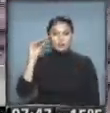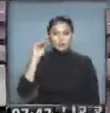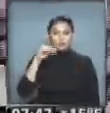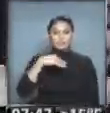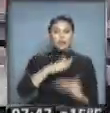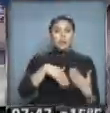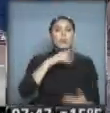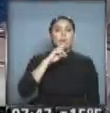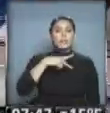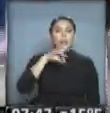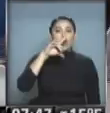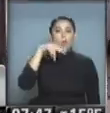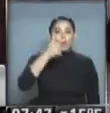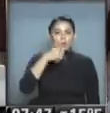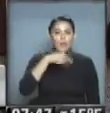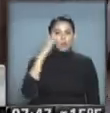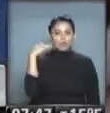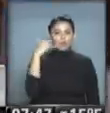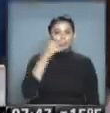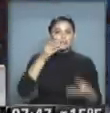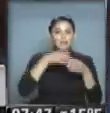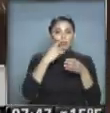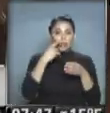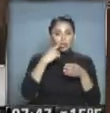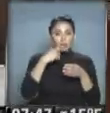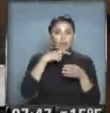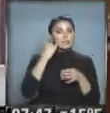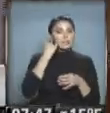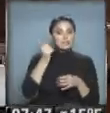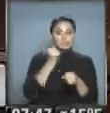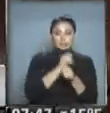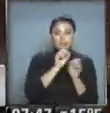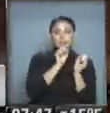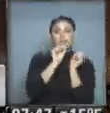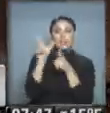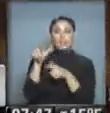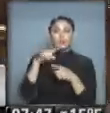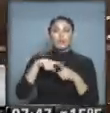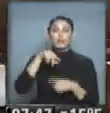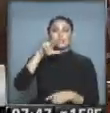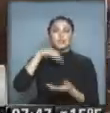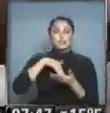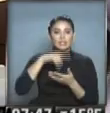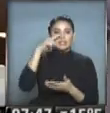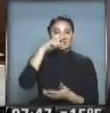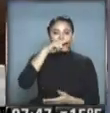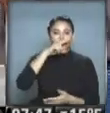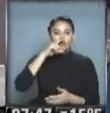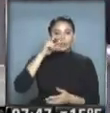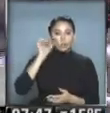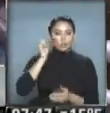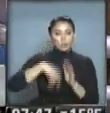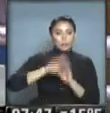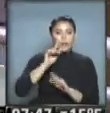gran referente en el ataque de River para Ramón Díaz, fue vendido en 3.750.000 pesos